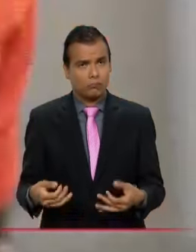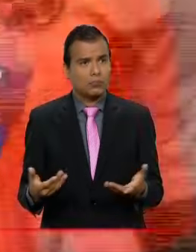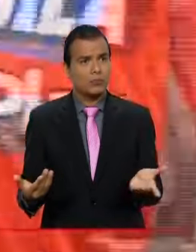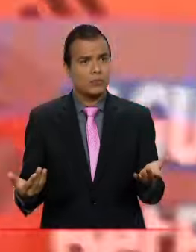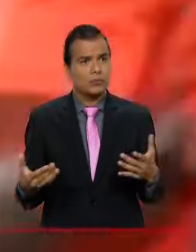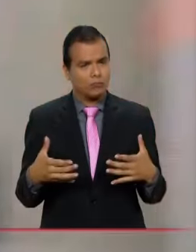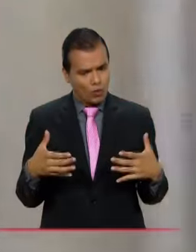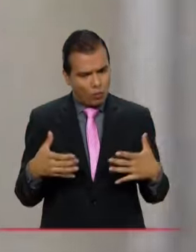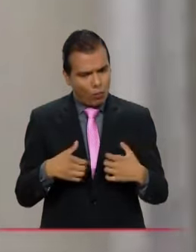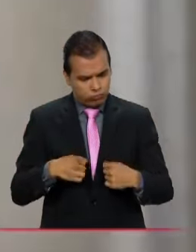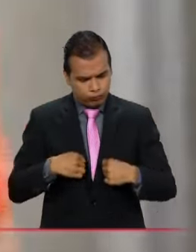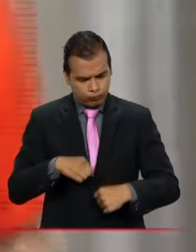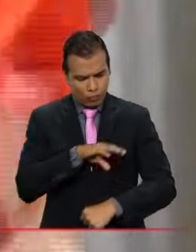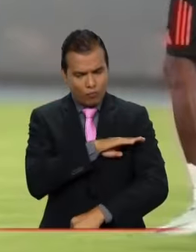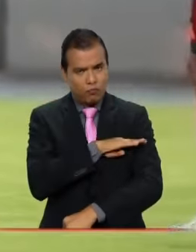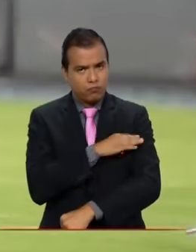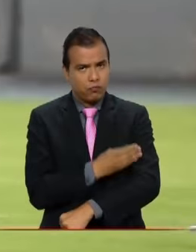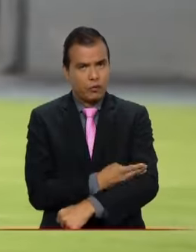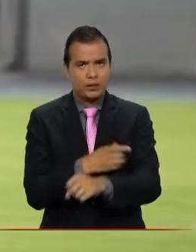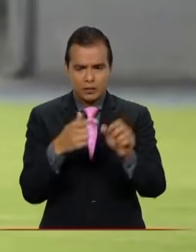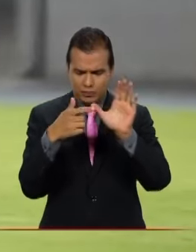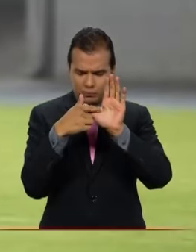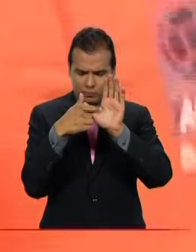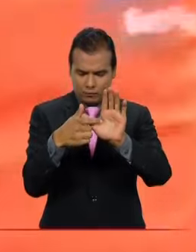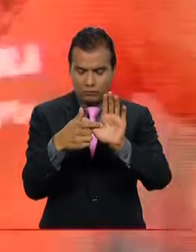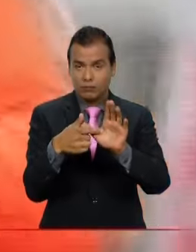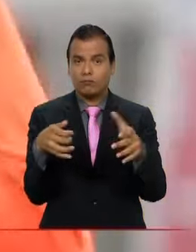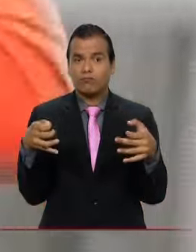que proponga y que